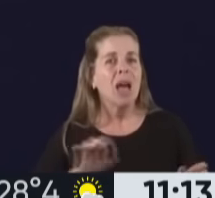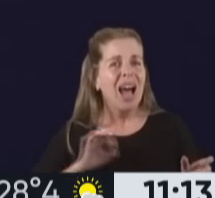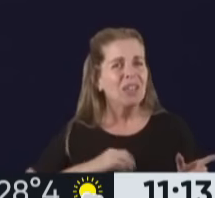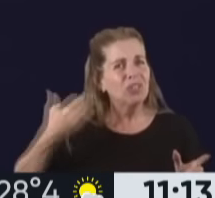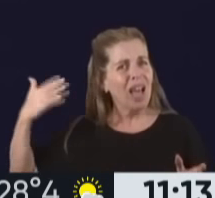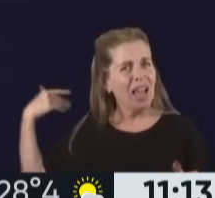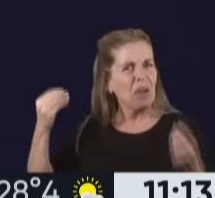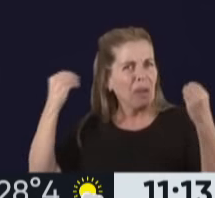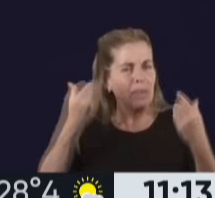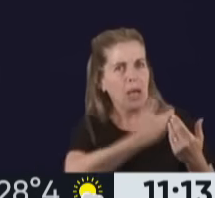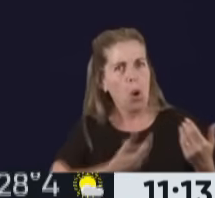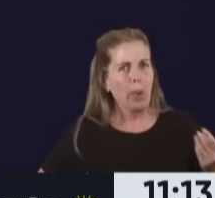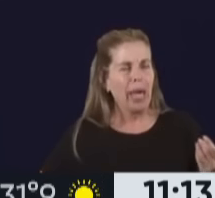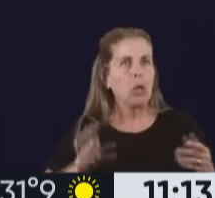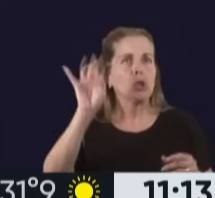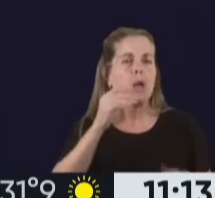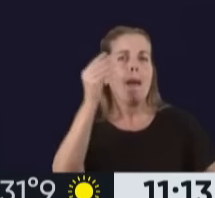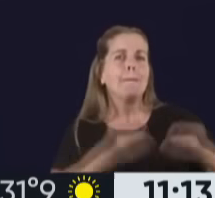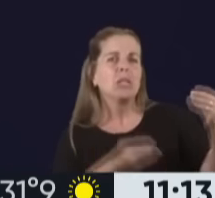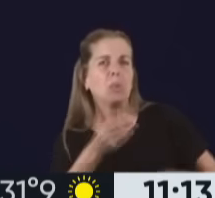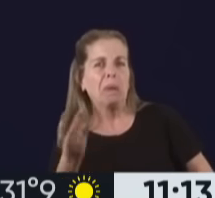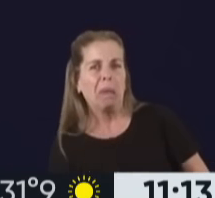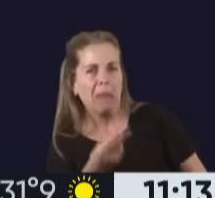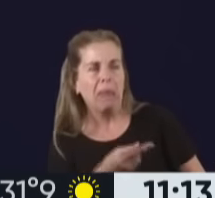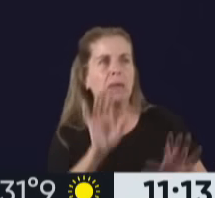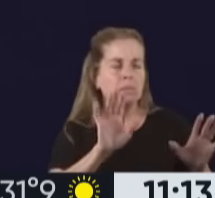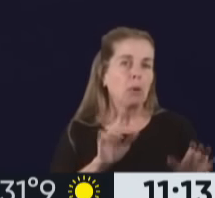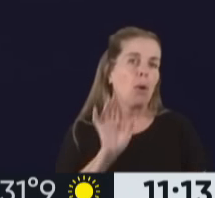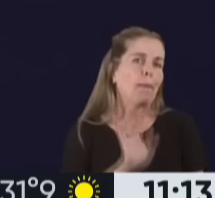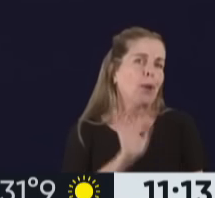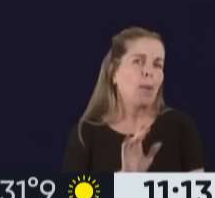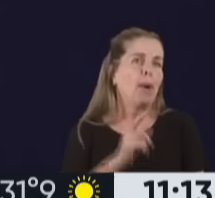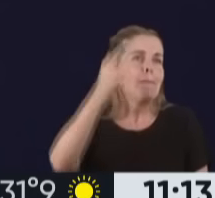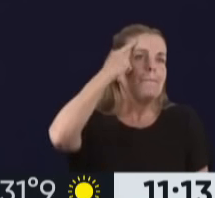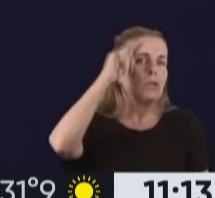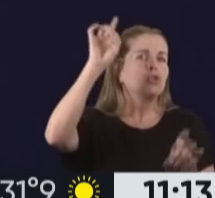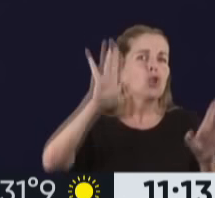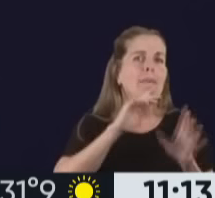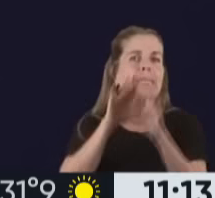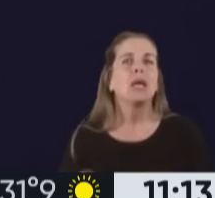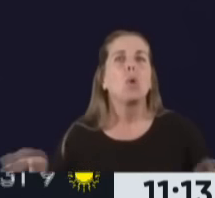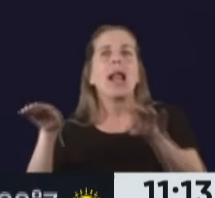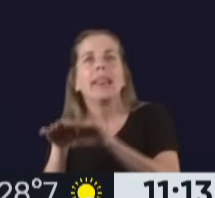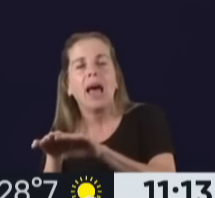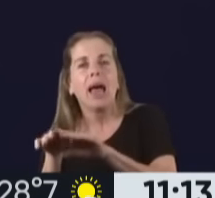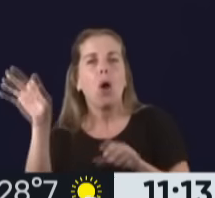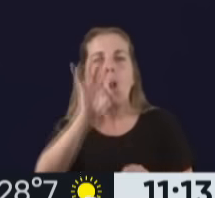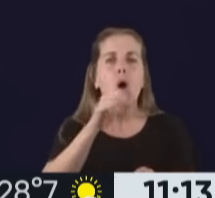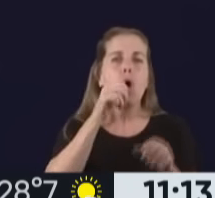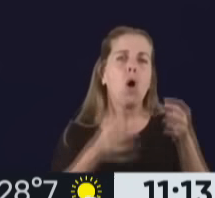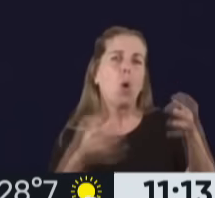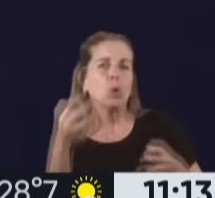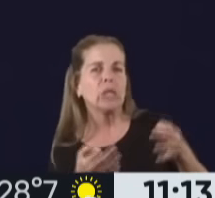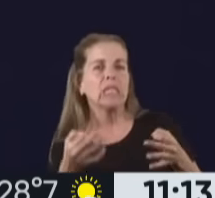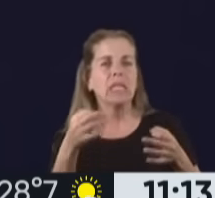presupuestos deficitarios, bajo eslóganes endebles como la justicia social o la igualdad, máscaras vacías que trataban de ocultar lo